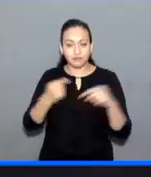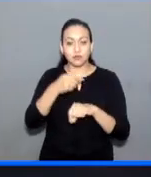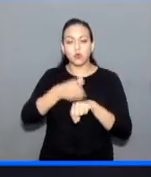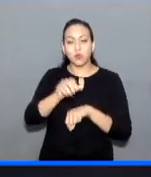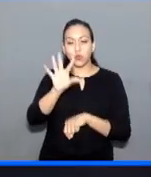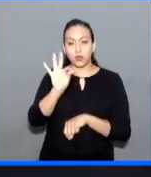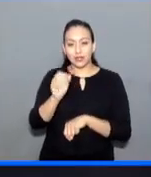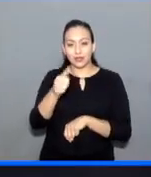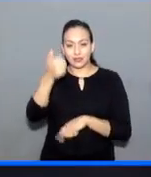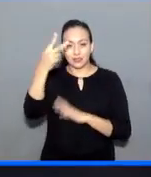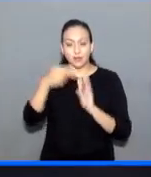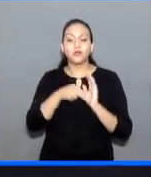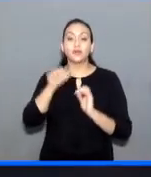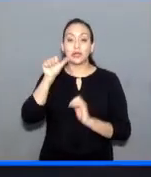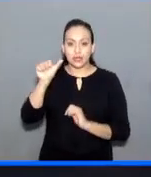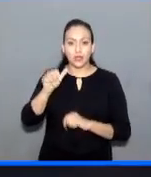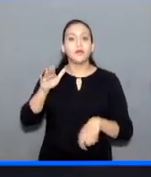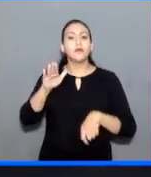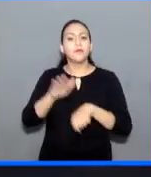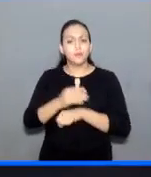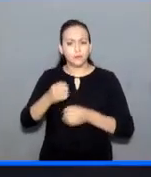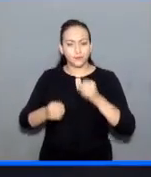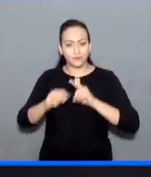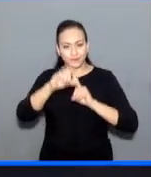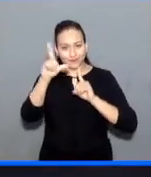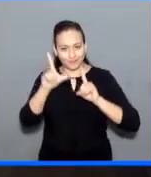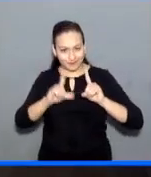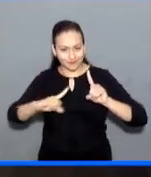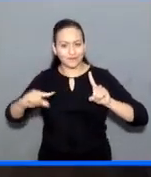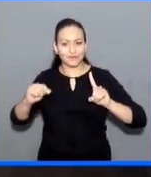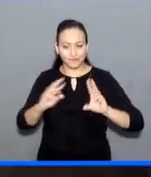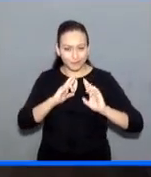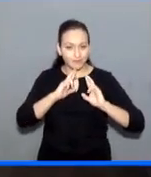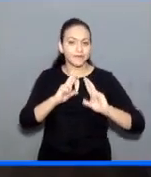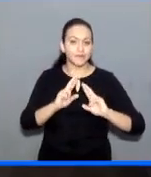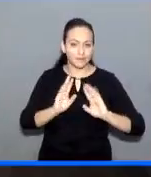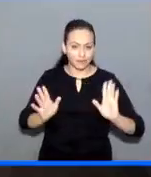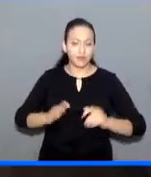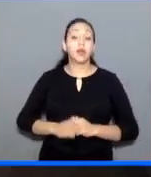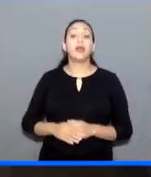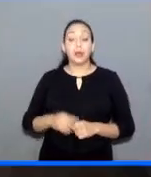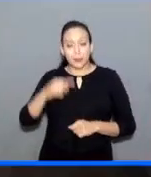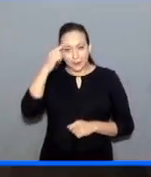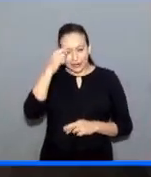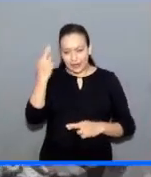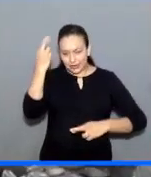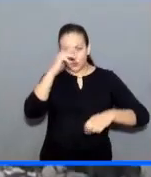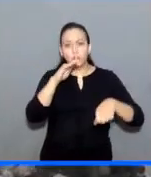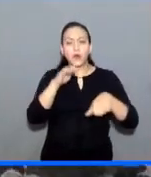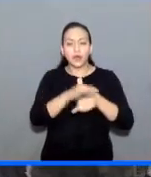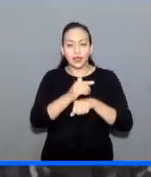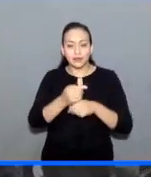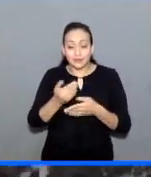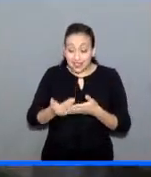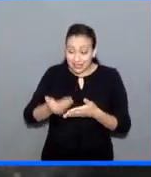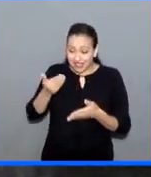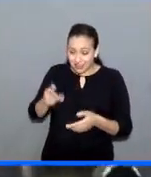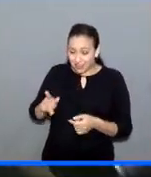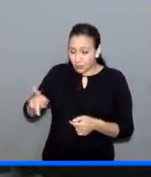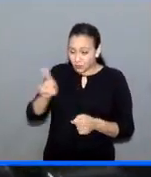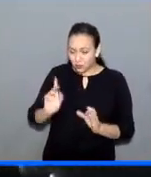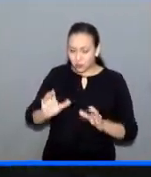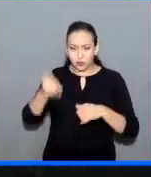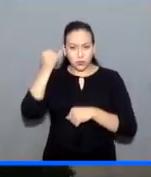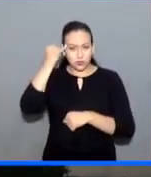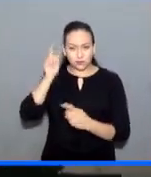46/2016, resuelta por la Suprema Corte de Justicia de la Nación, para subsanar la falta de consulta a los pueblos y comunidades